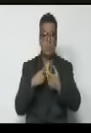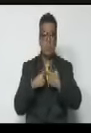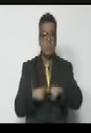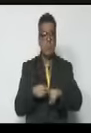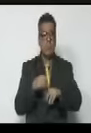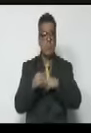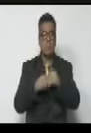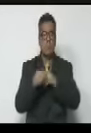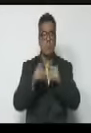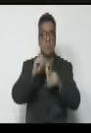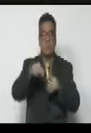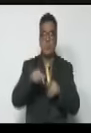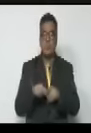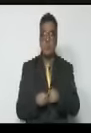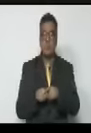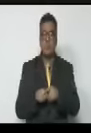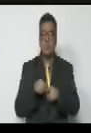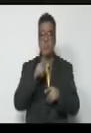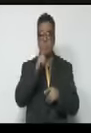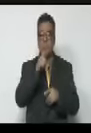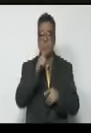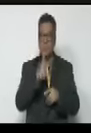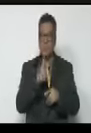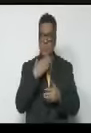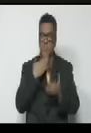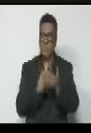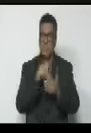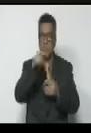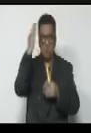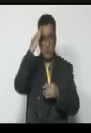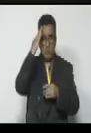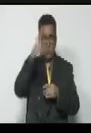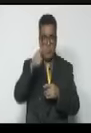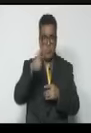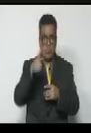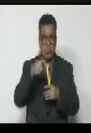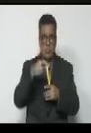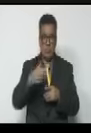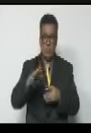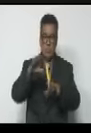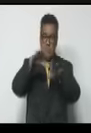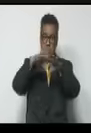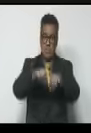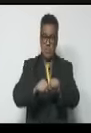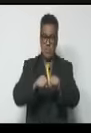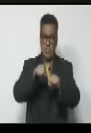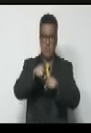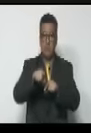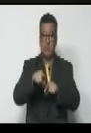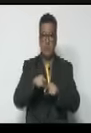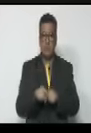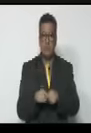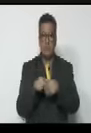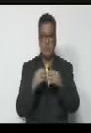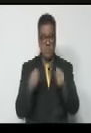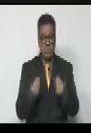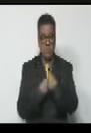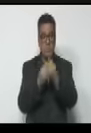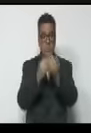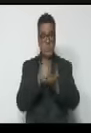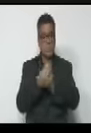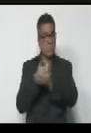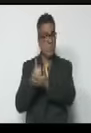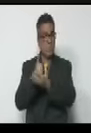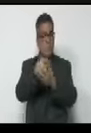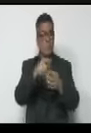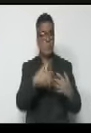maneras, además que no fueran tan malagradecidos, porque sabían que se estaban apropiando, que estaban siendo cómplices,